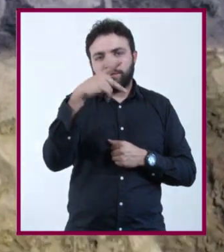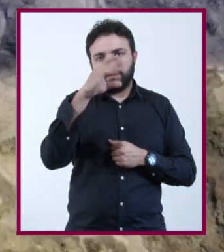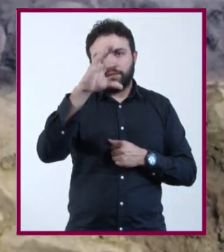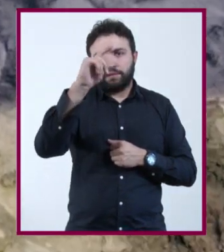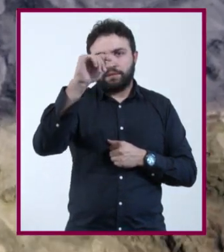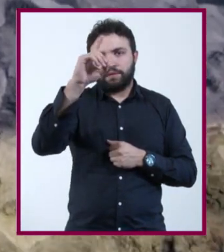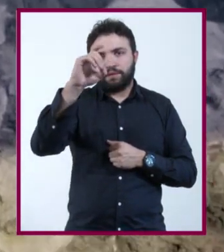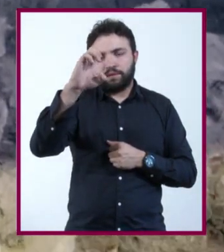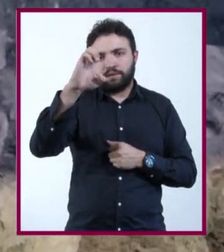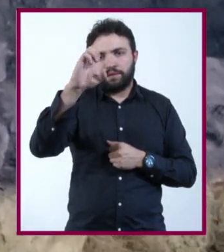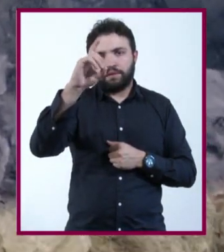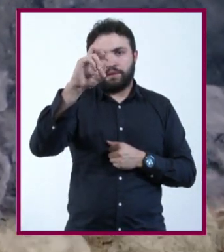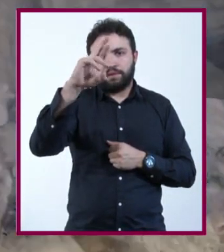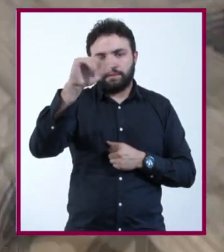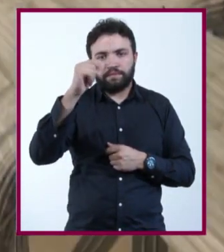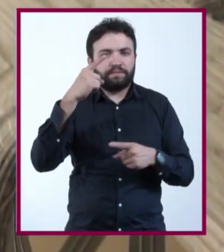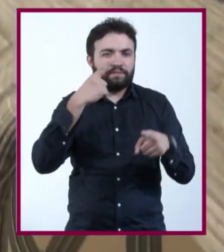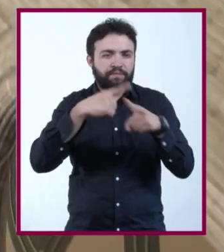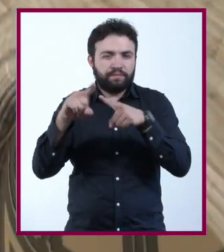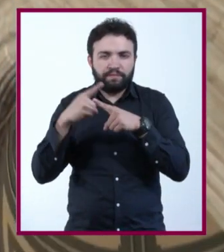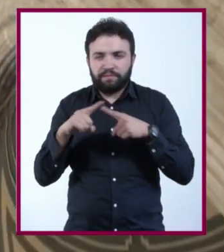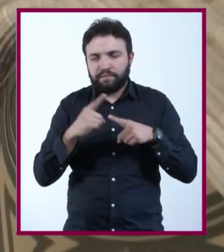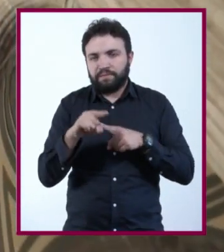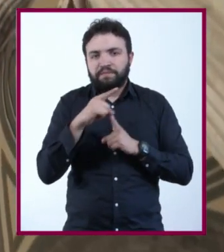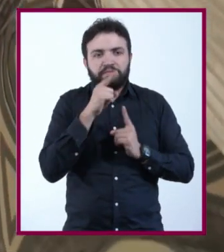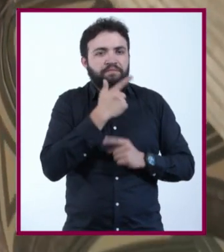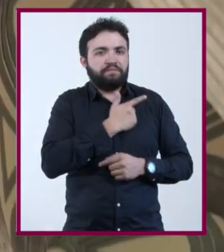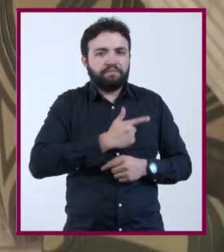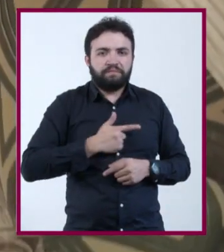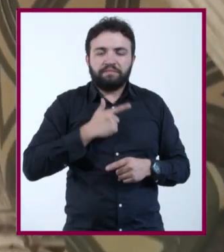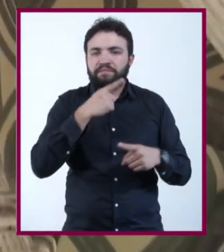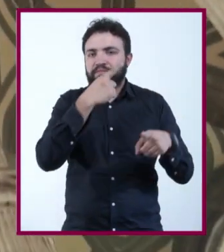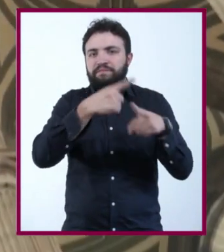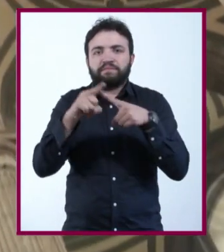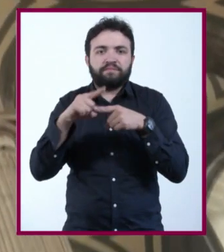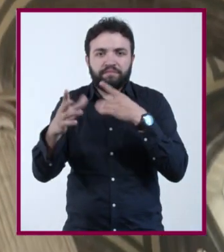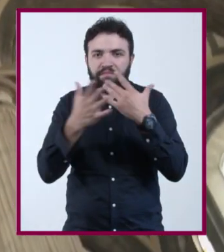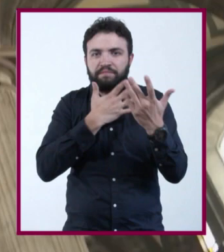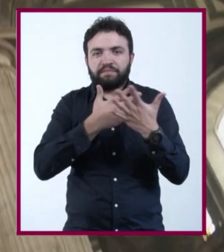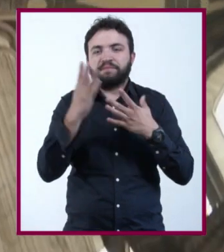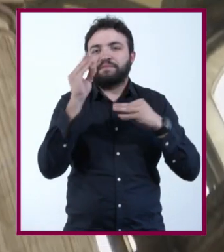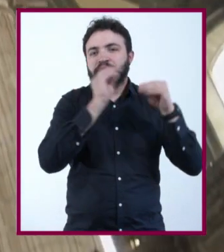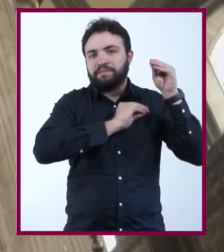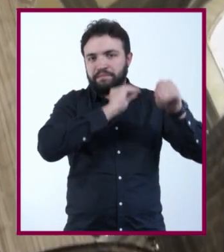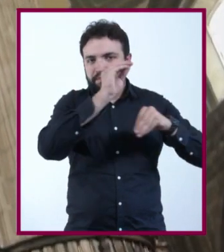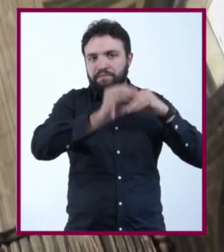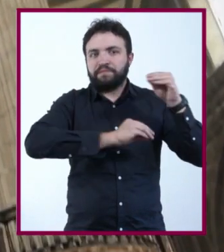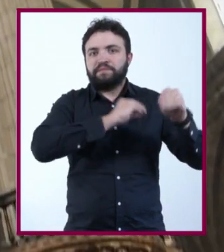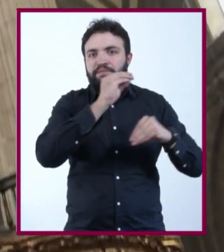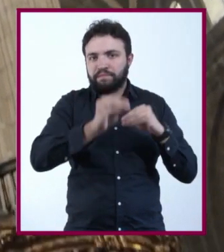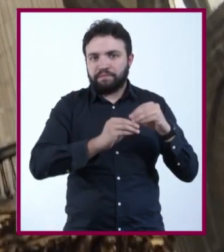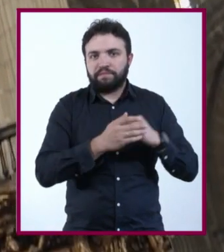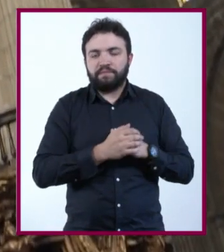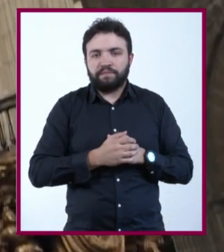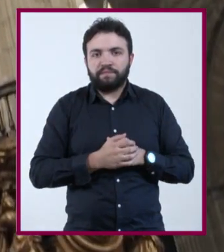una obra colectiva. Por eso tiene de diferentes gustos y de diferentes